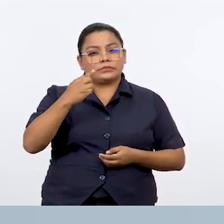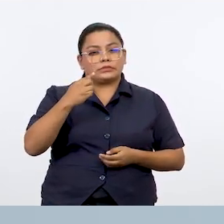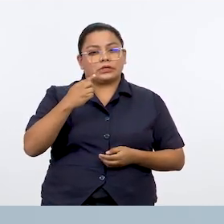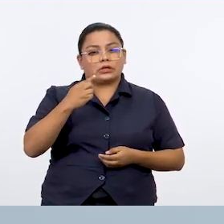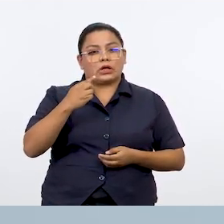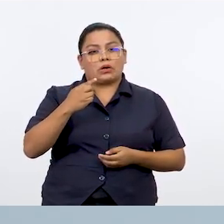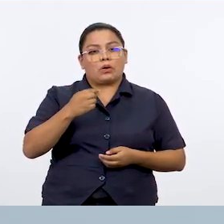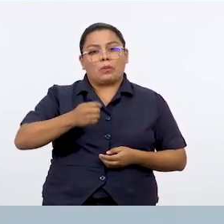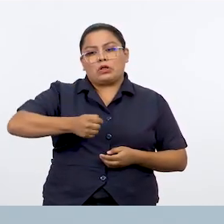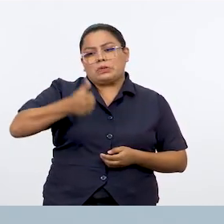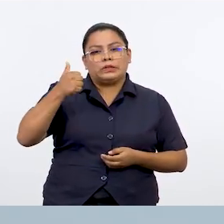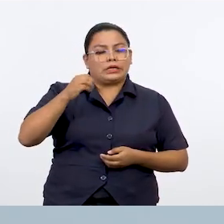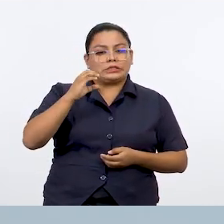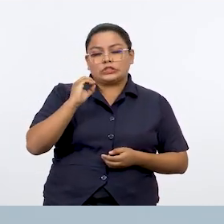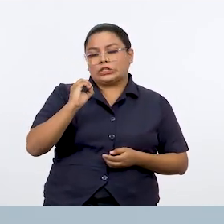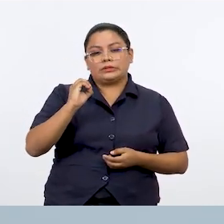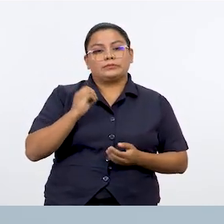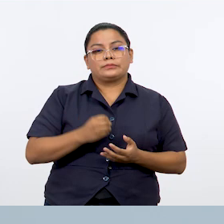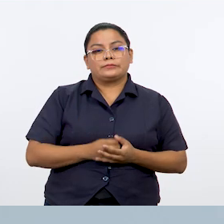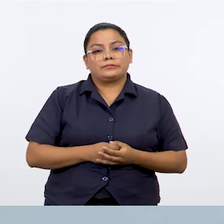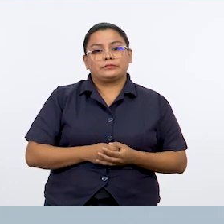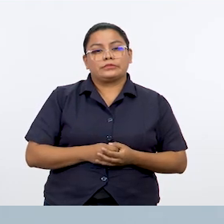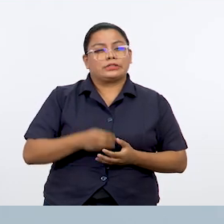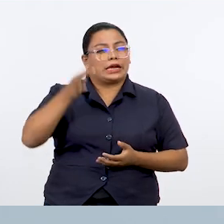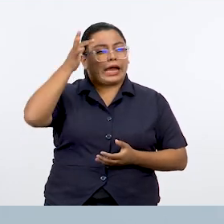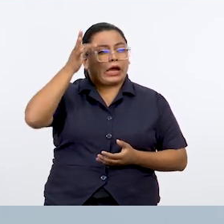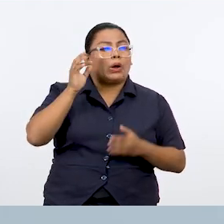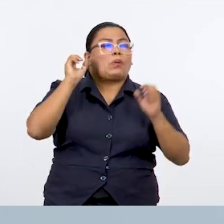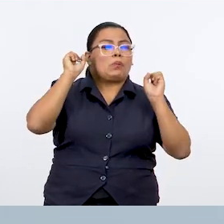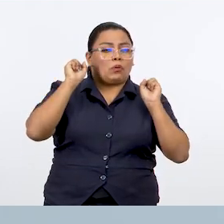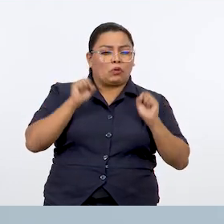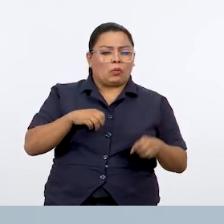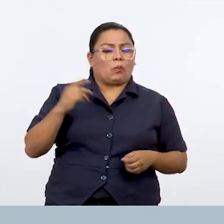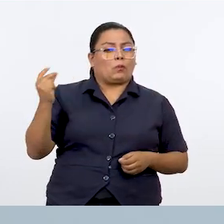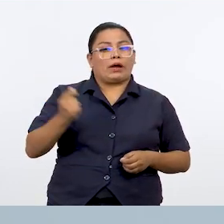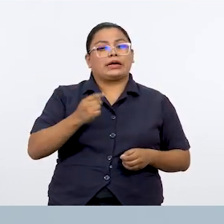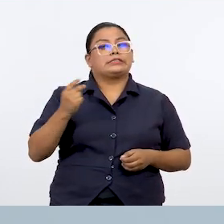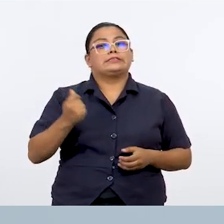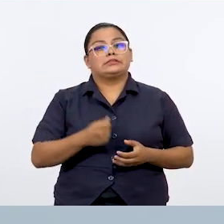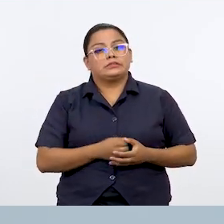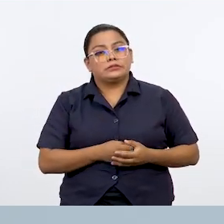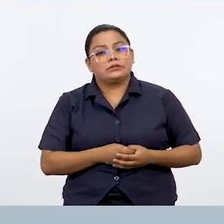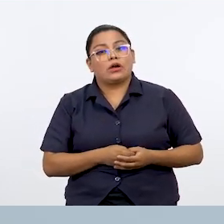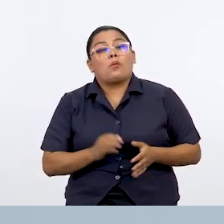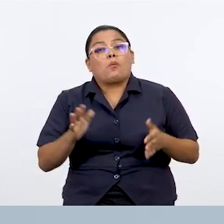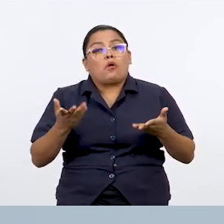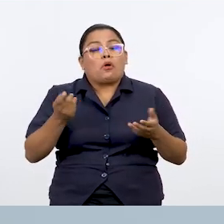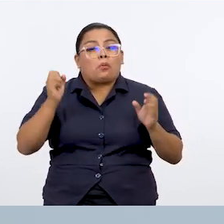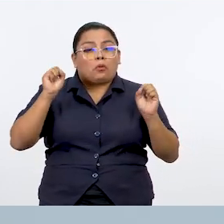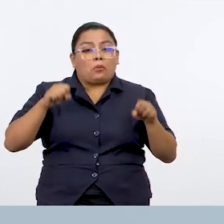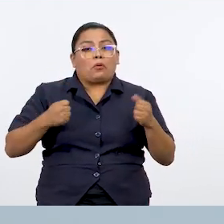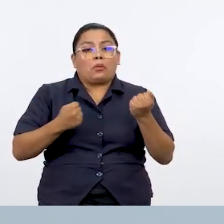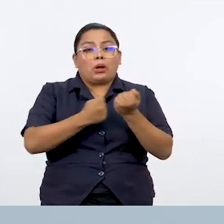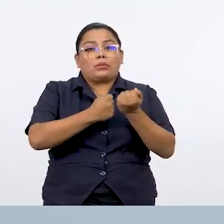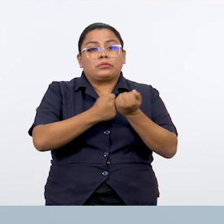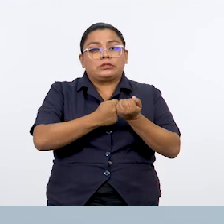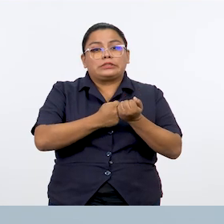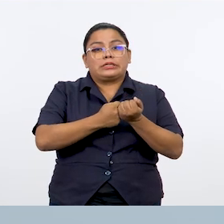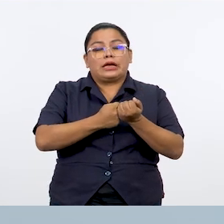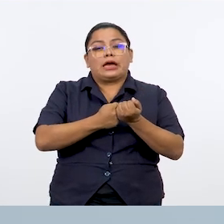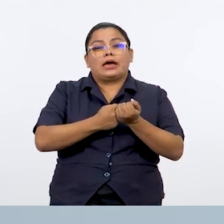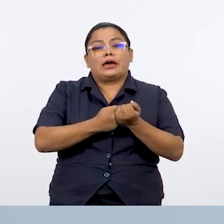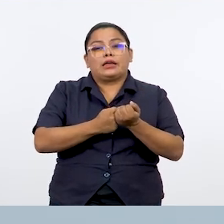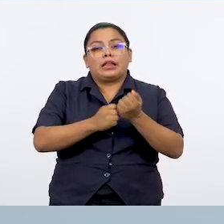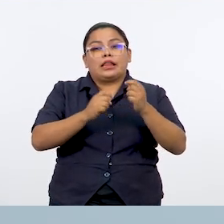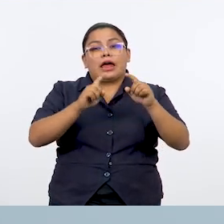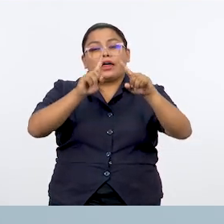como simplificar los ceros. Esto creo que podría ser un poco más familiar, porque podemos apoyarnos de la tabla del